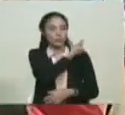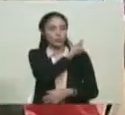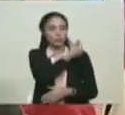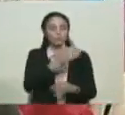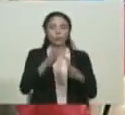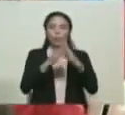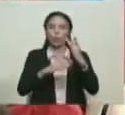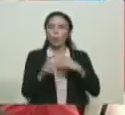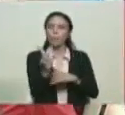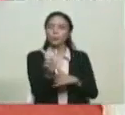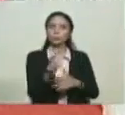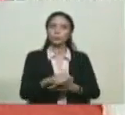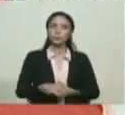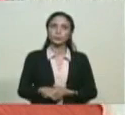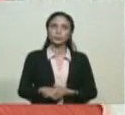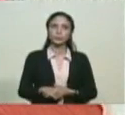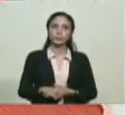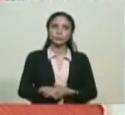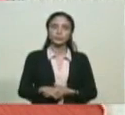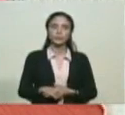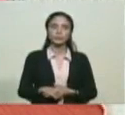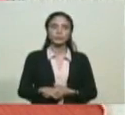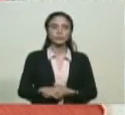socialista unido de venezuela